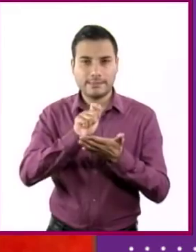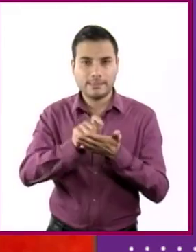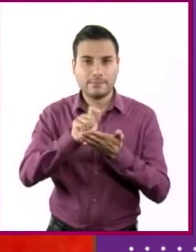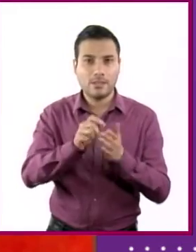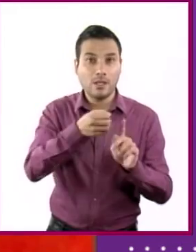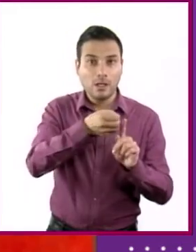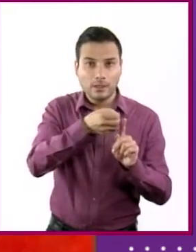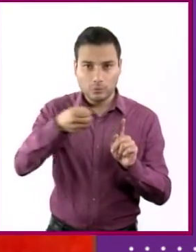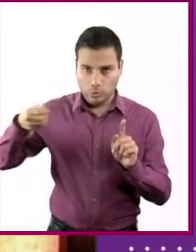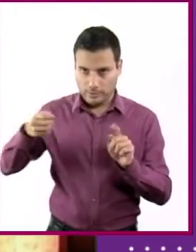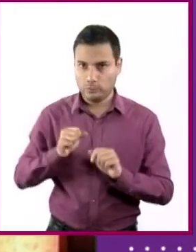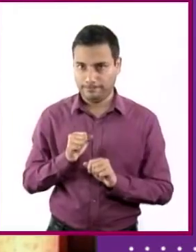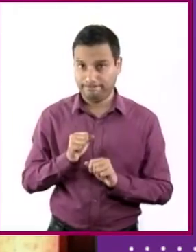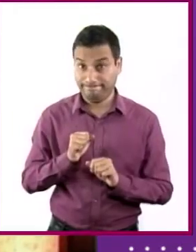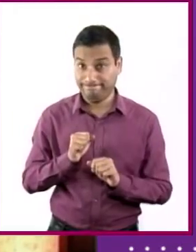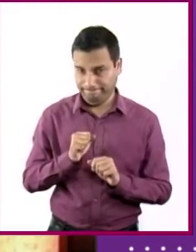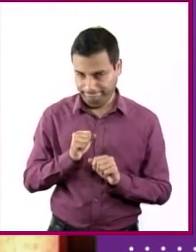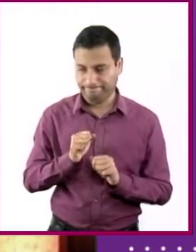could o couldn't.